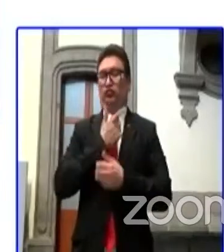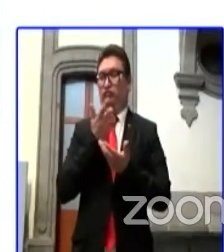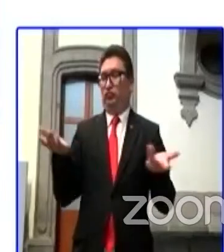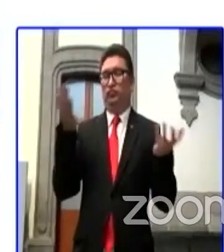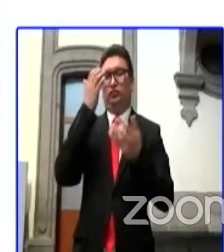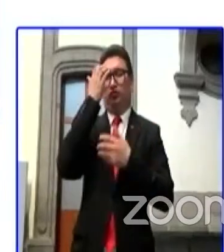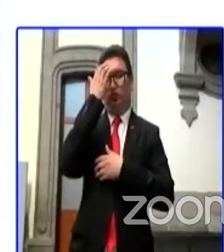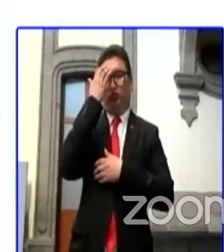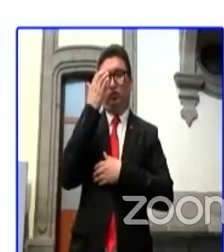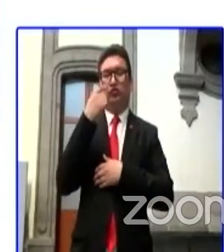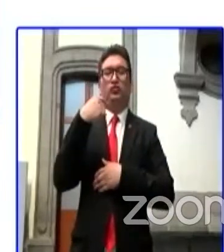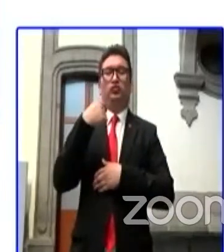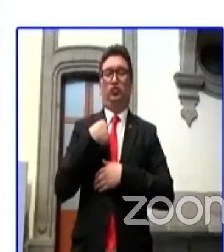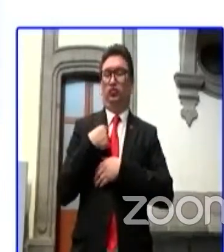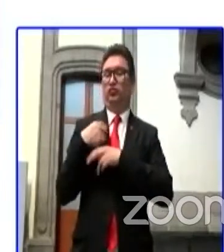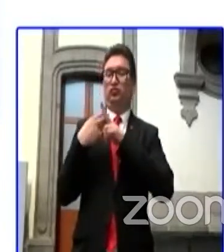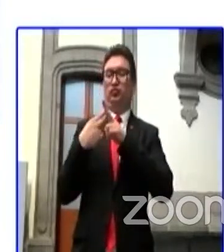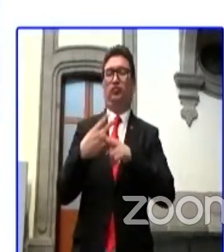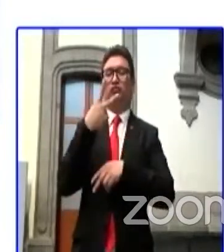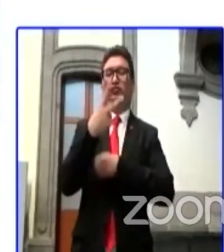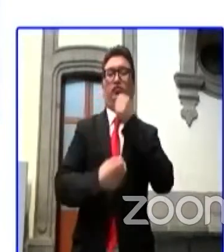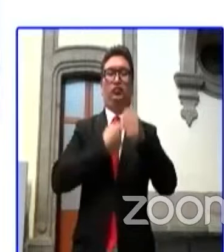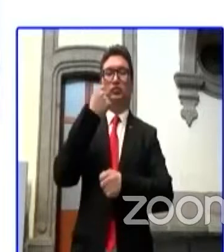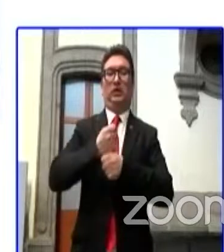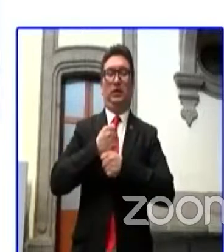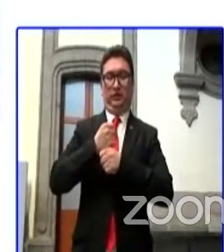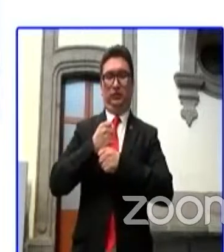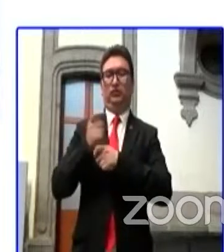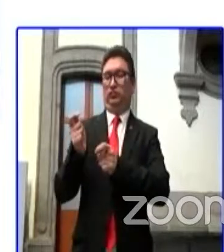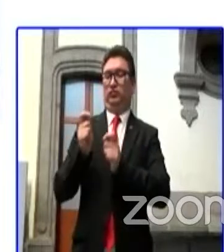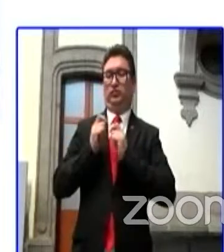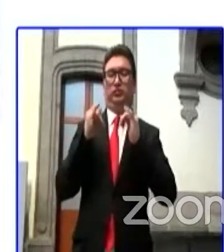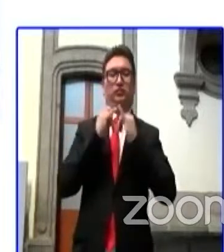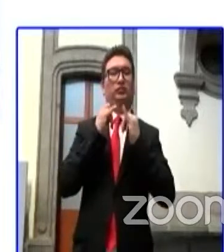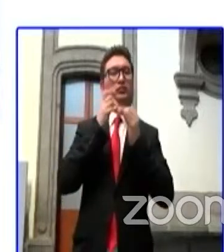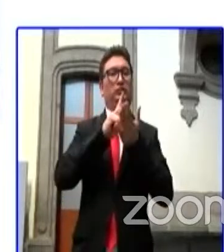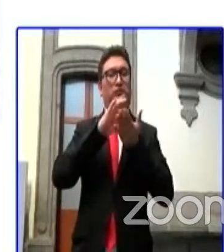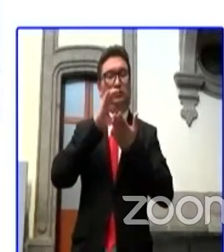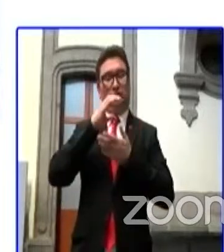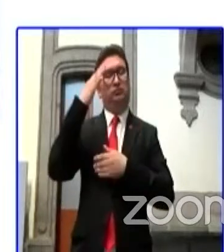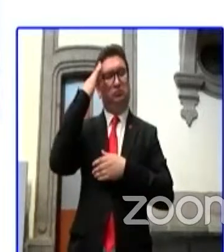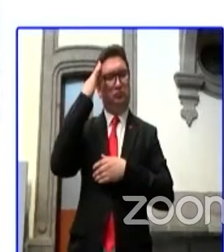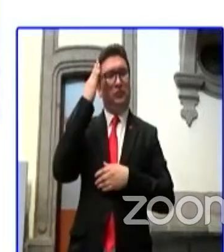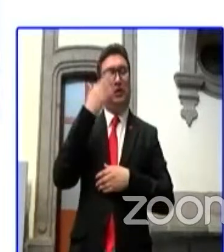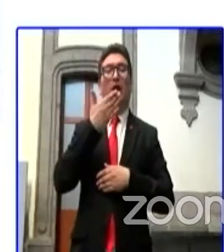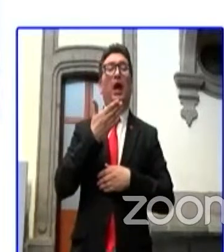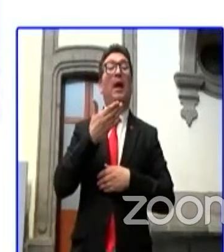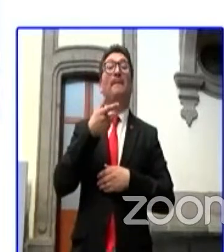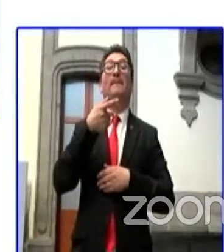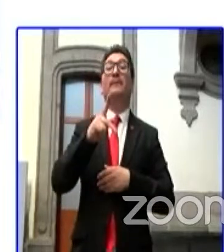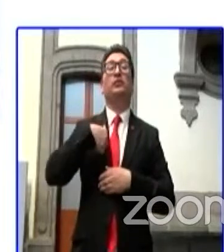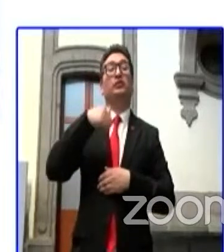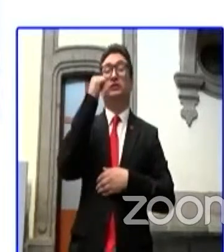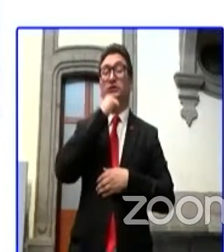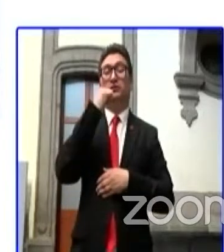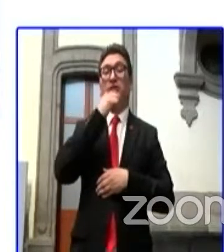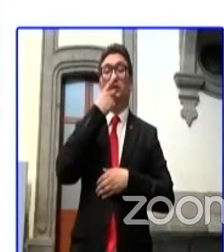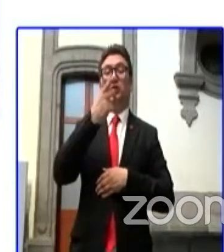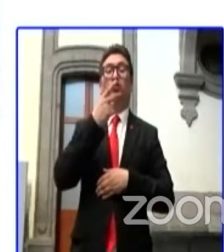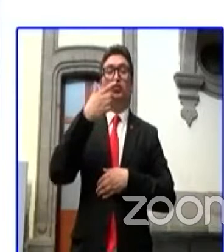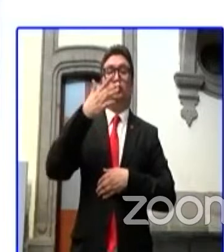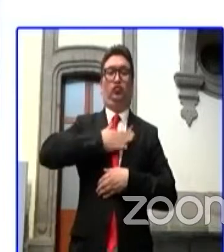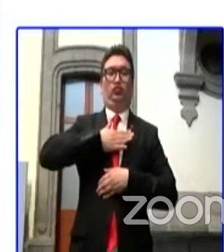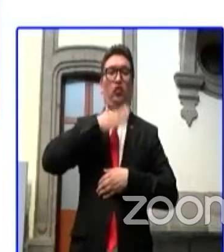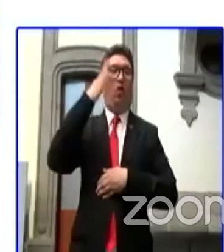Yo tengo 2 años, apenas voy a cumplir 2 años en el instituto como cabeza, pero siempre les he dicho, no quiero hablar como cabeza